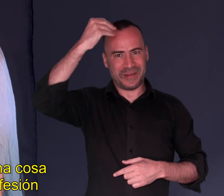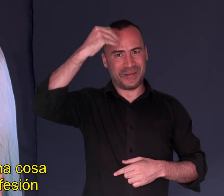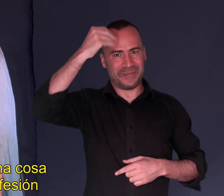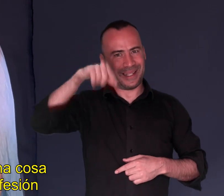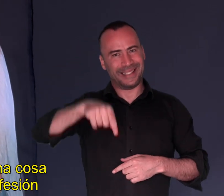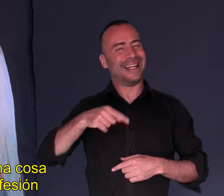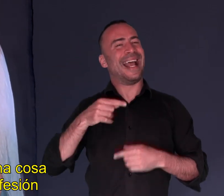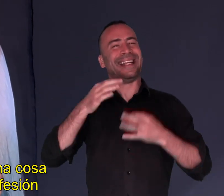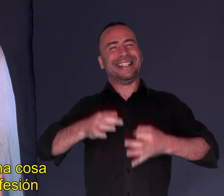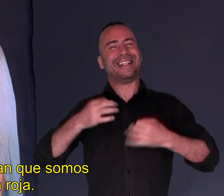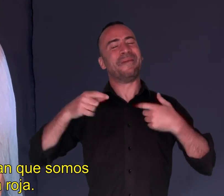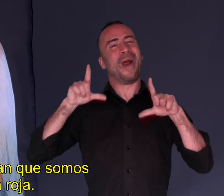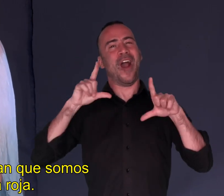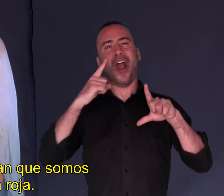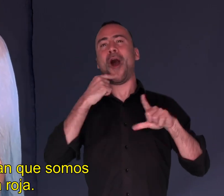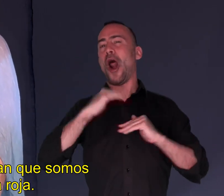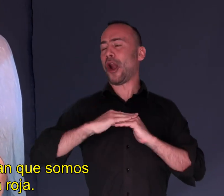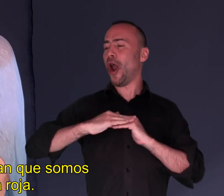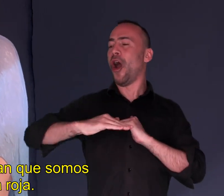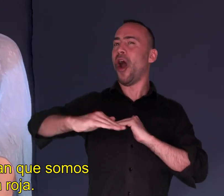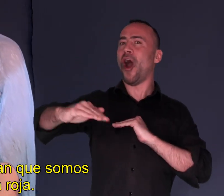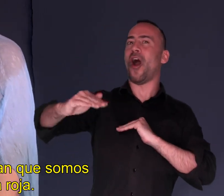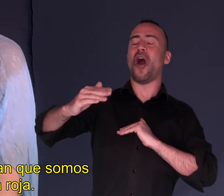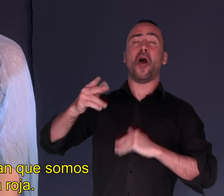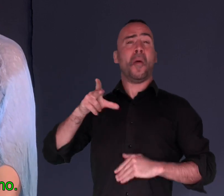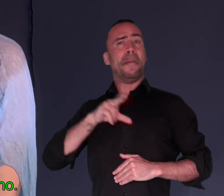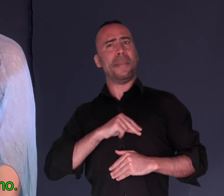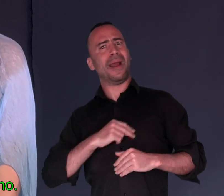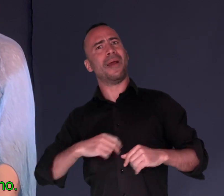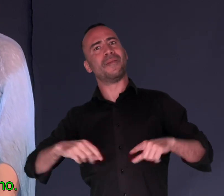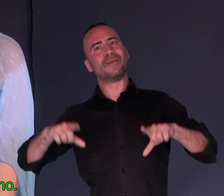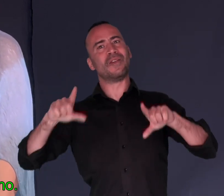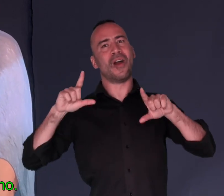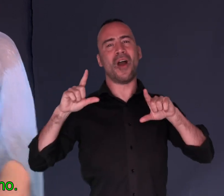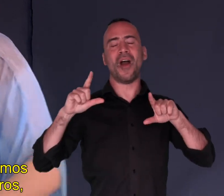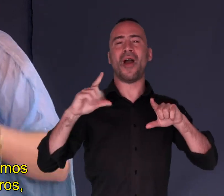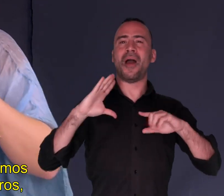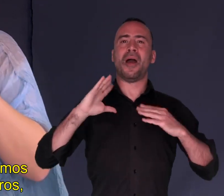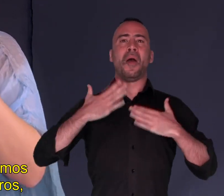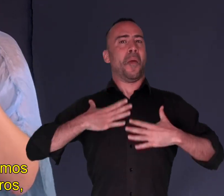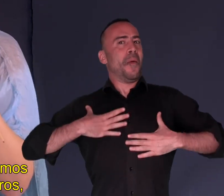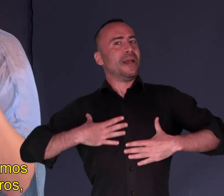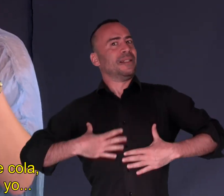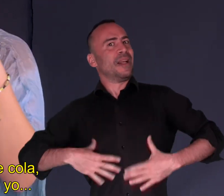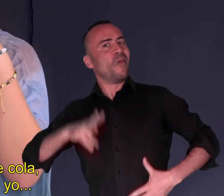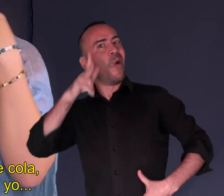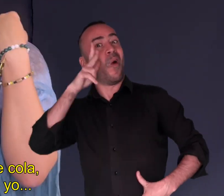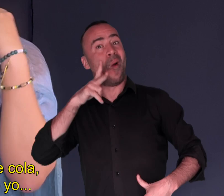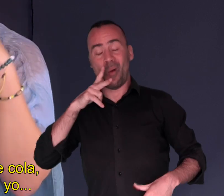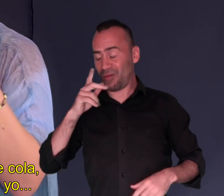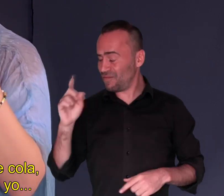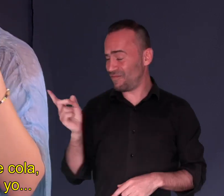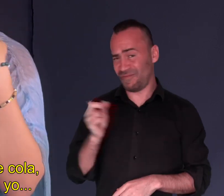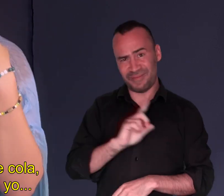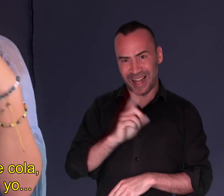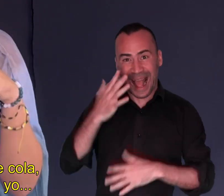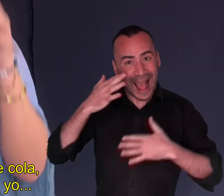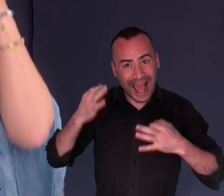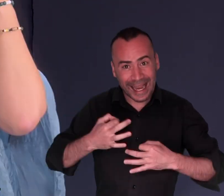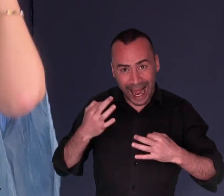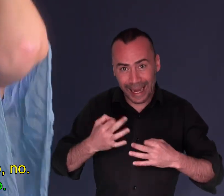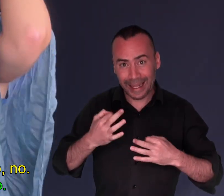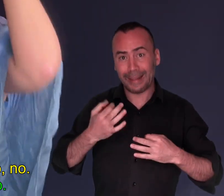eso porque es de esta que siempre piensan que somos la alfombra roja no no no y que vivimos con los oros las batas de cola como digo